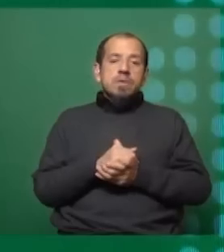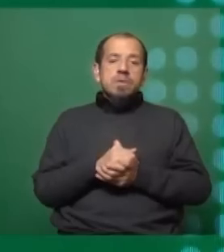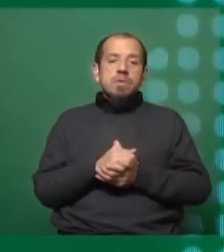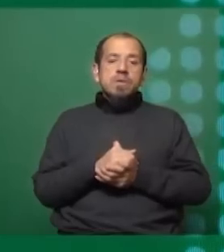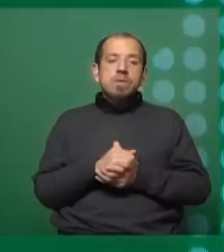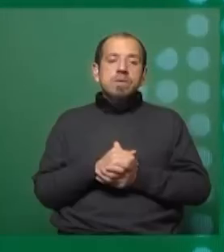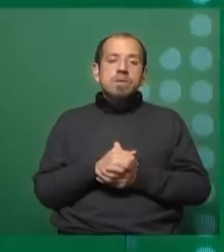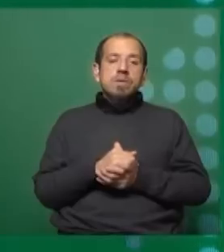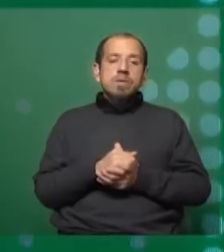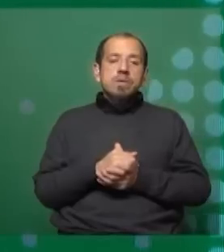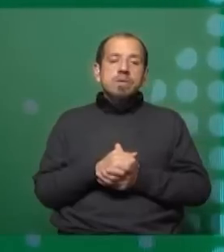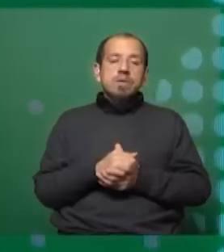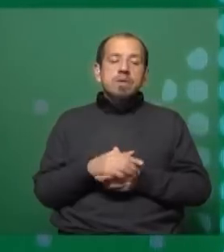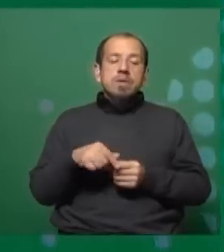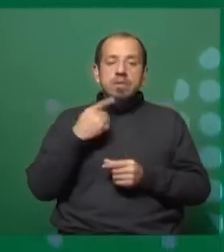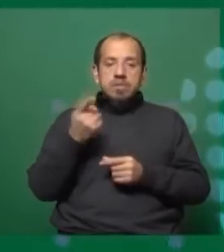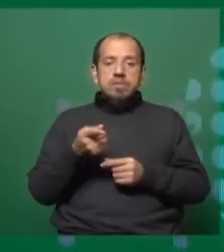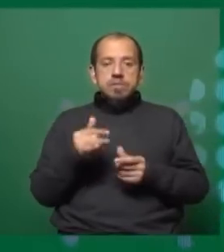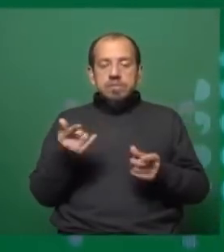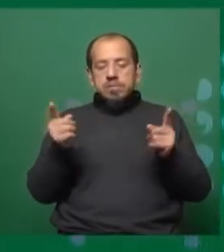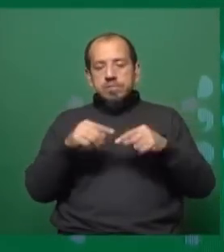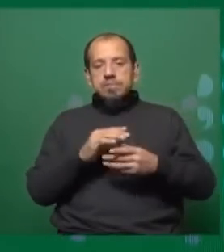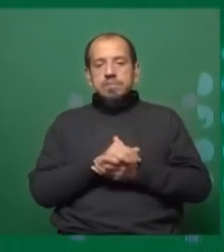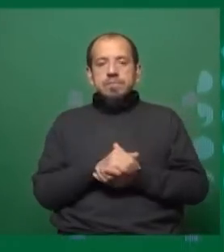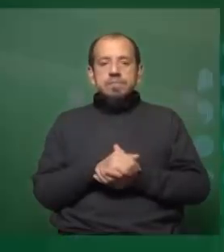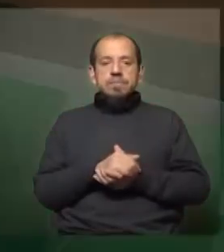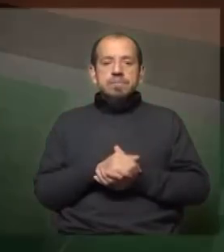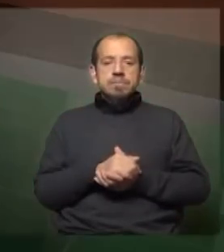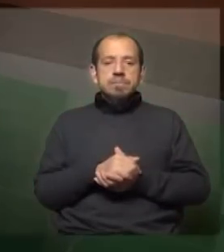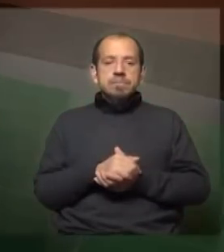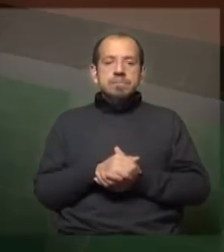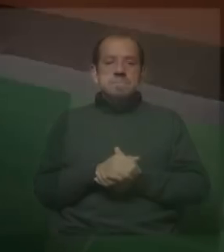nos vamos a encontrar con este tema en el próximo bloque ya volvemos